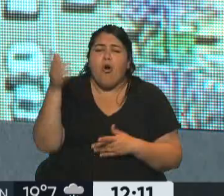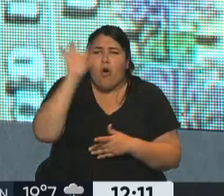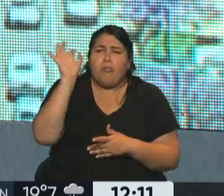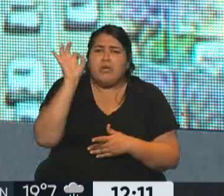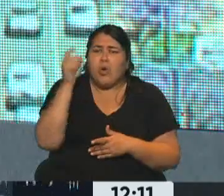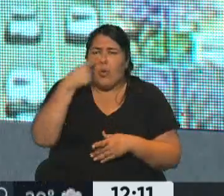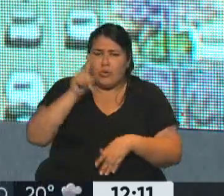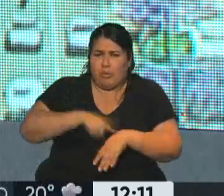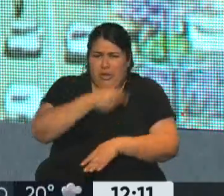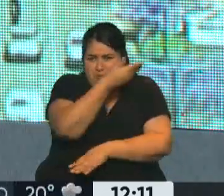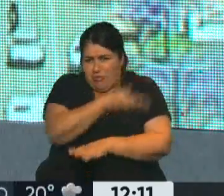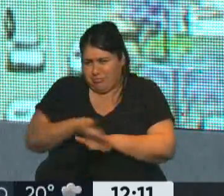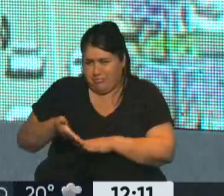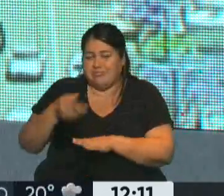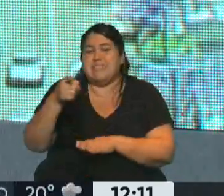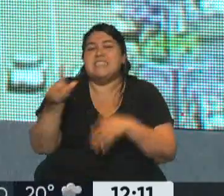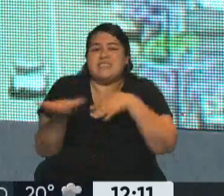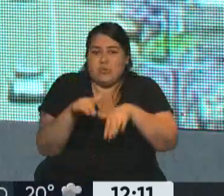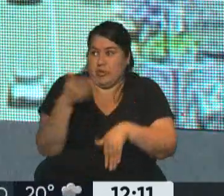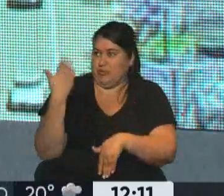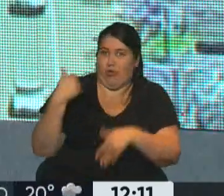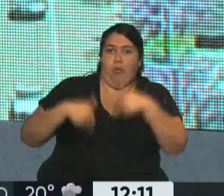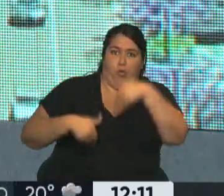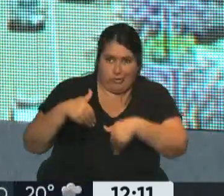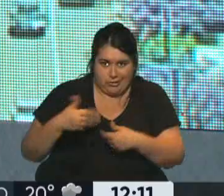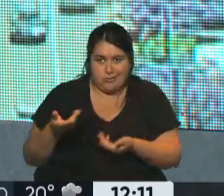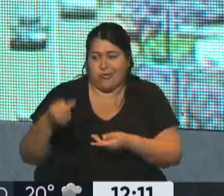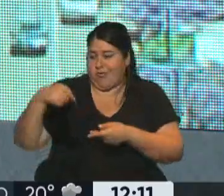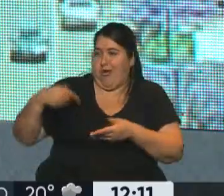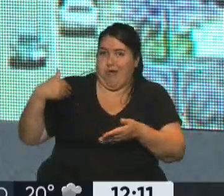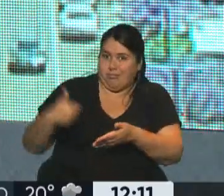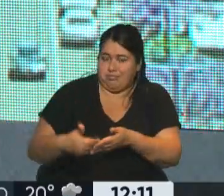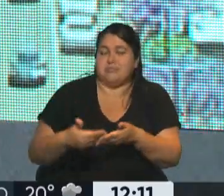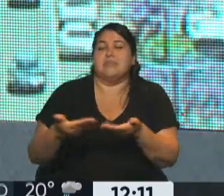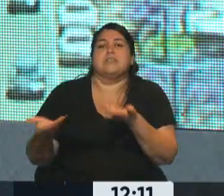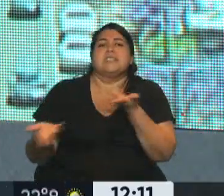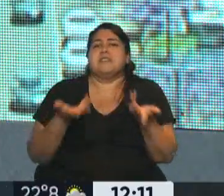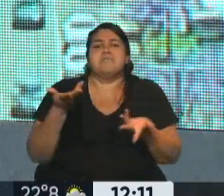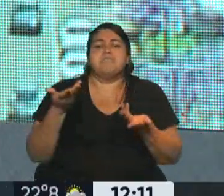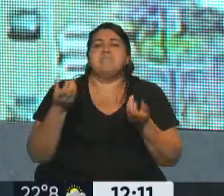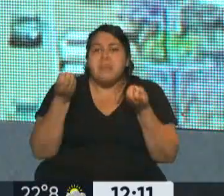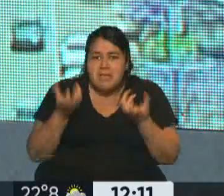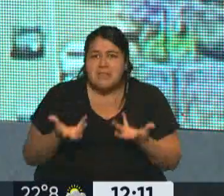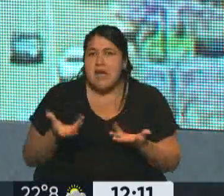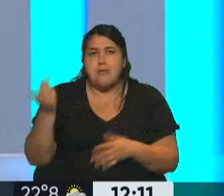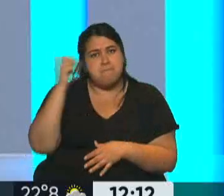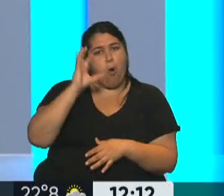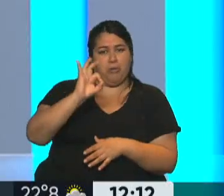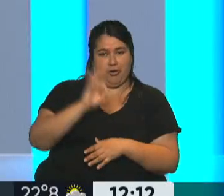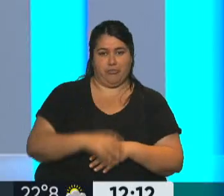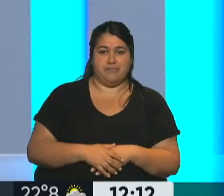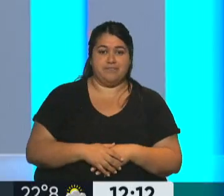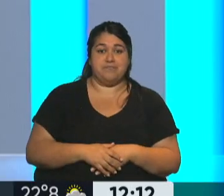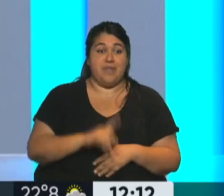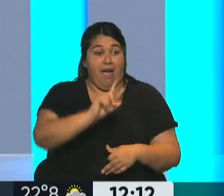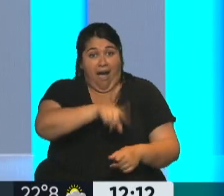la segunda vuelta electoral del domingo, ya los primeros días hábiles de semana posterior a la elección. Bueno, por el